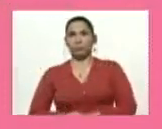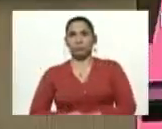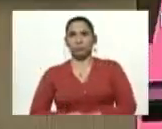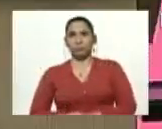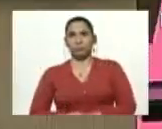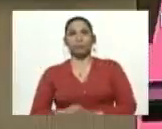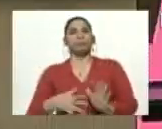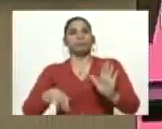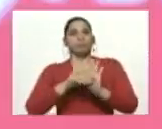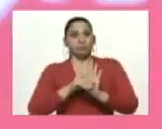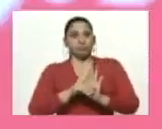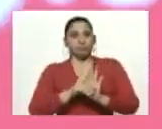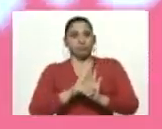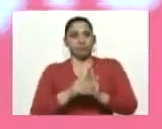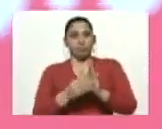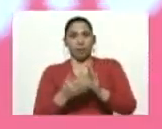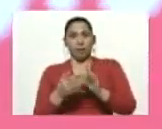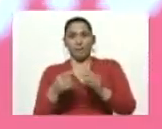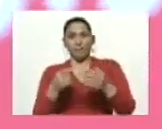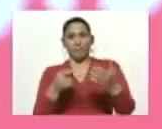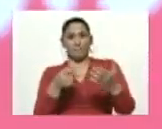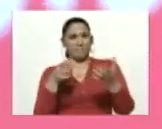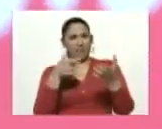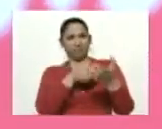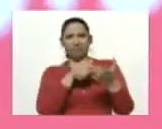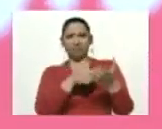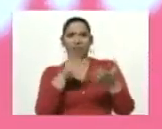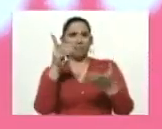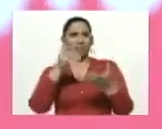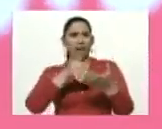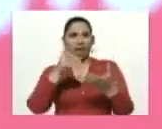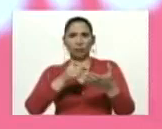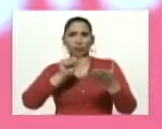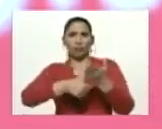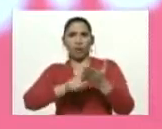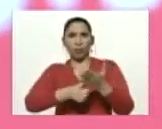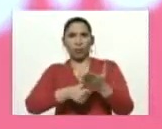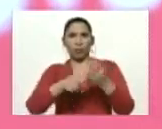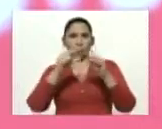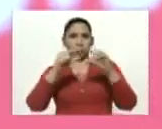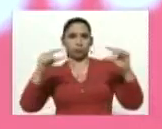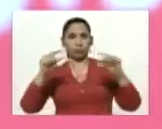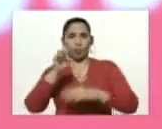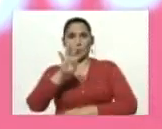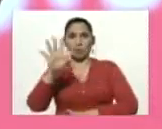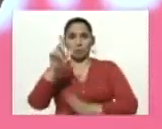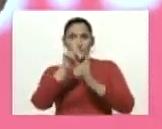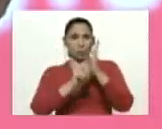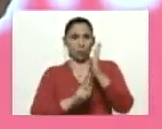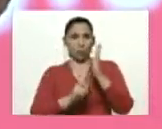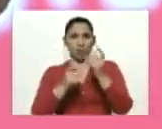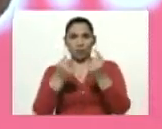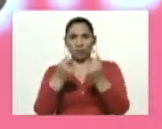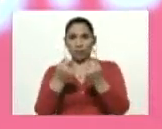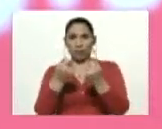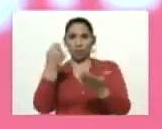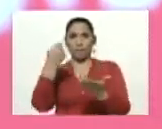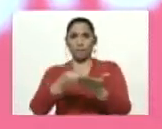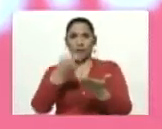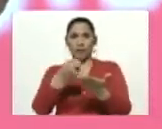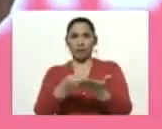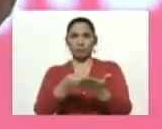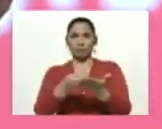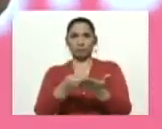de nuevo en la pantalla aparecen mis datos, mi cédula, 45 litros, el valor a pagar,